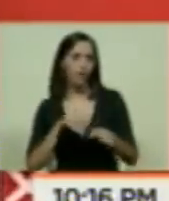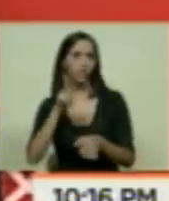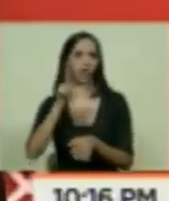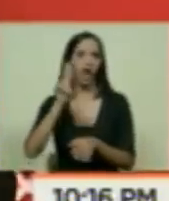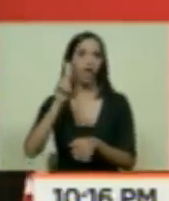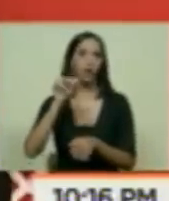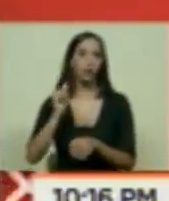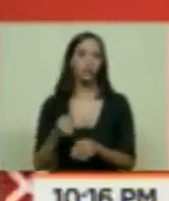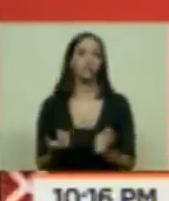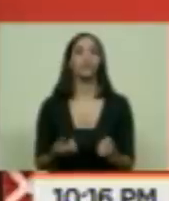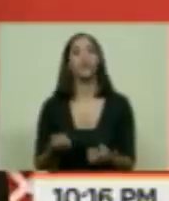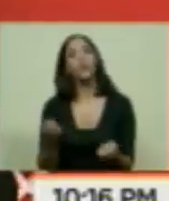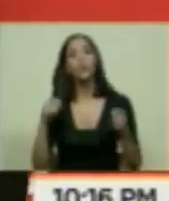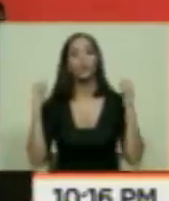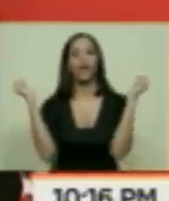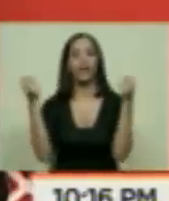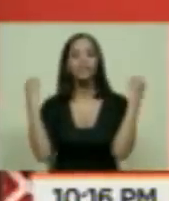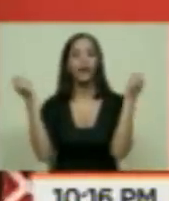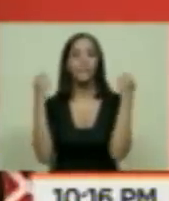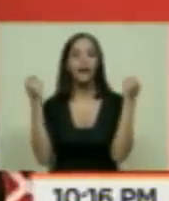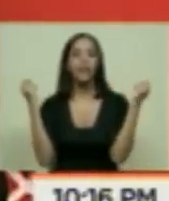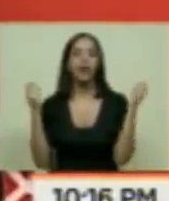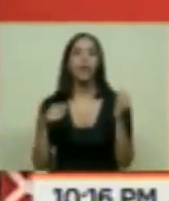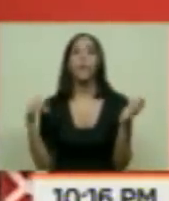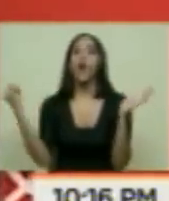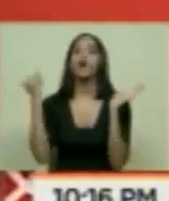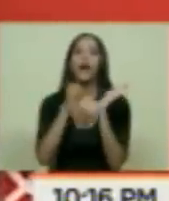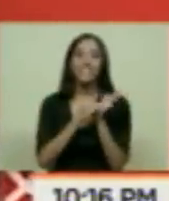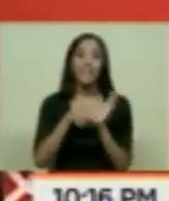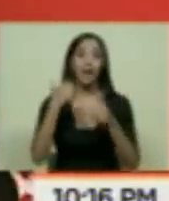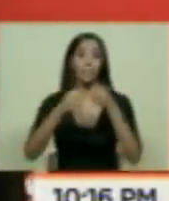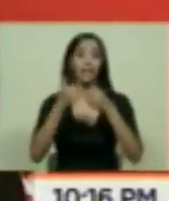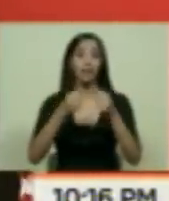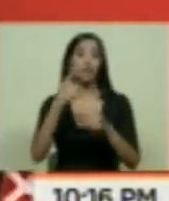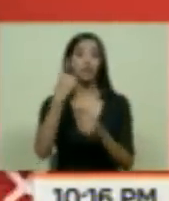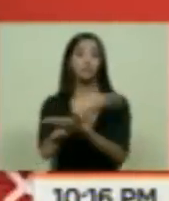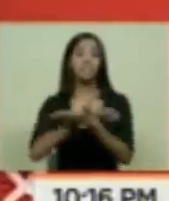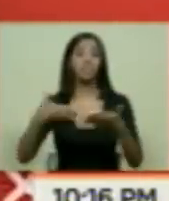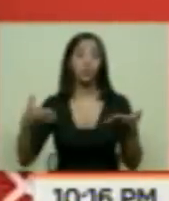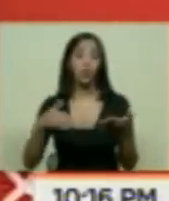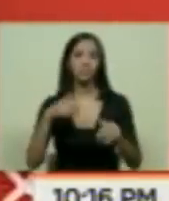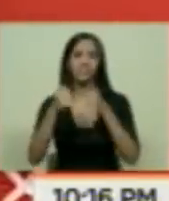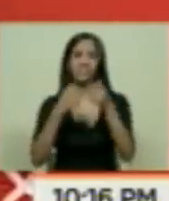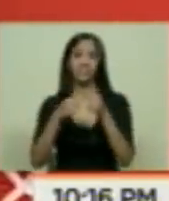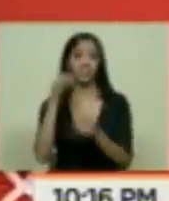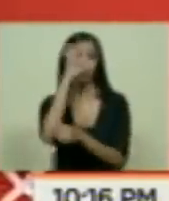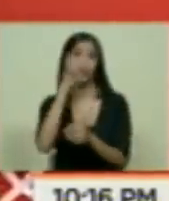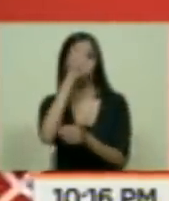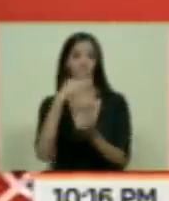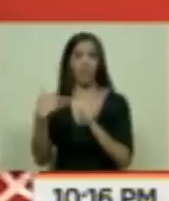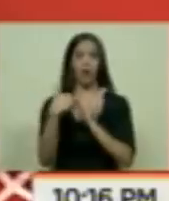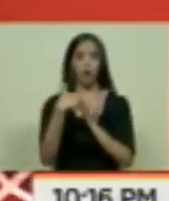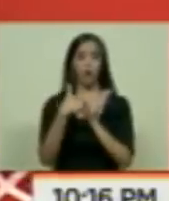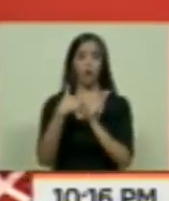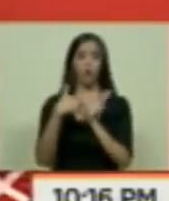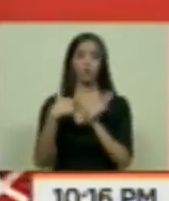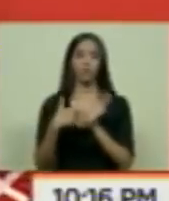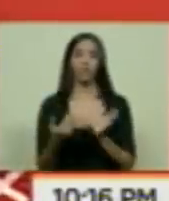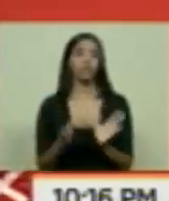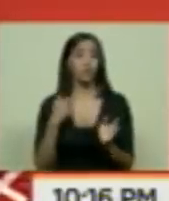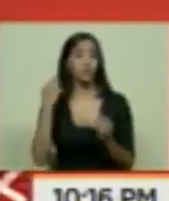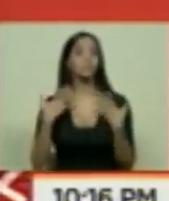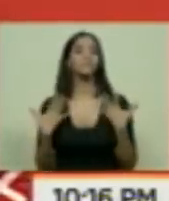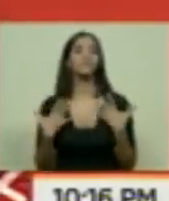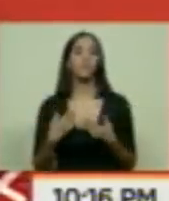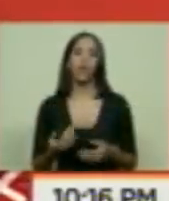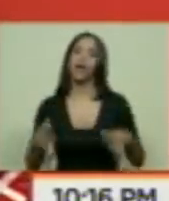una campaña por WhatsApp, por mensaje de texto, más de 1 millón de mensajes de una campaña sucia que le están lanzando en su contra, así que yo creo que el desespero es muy grande. Mire,